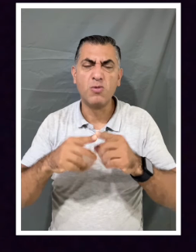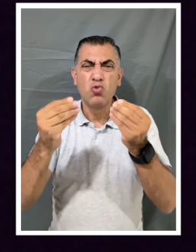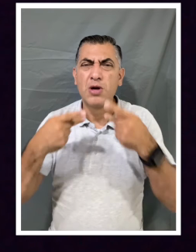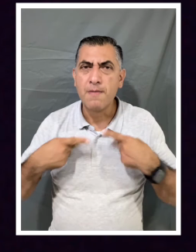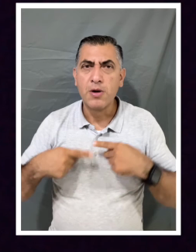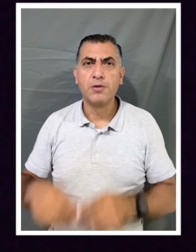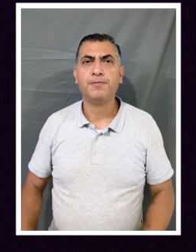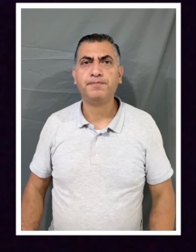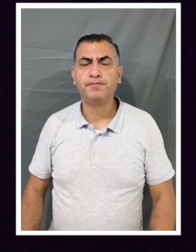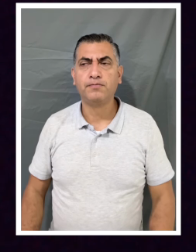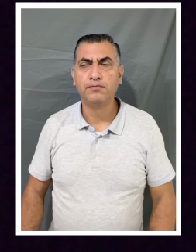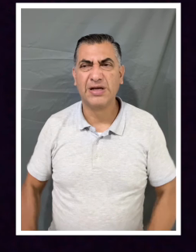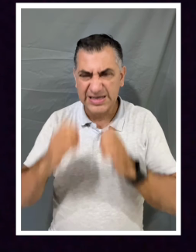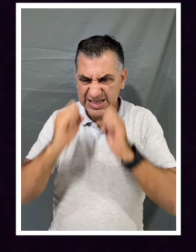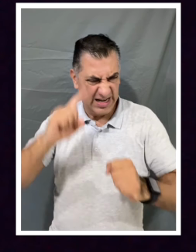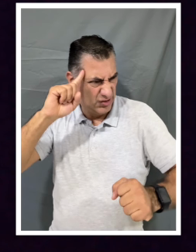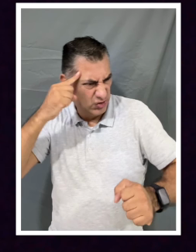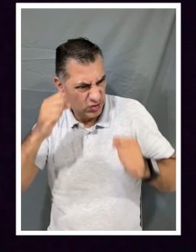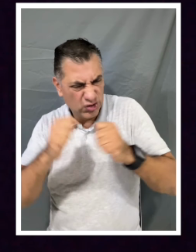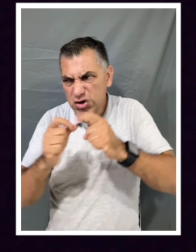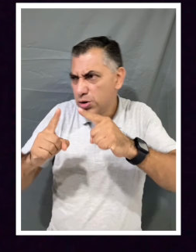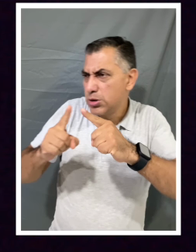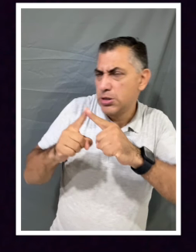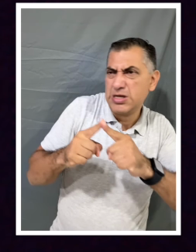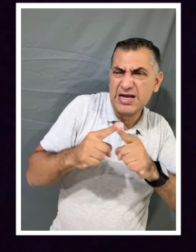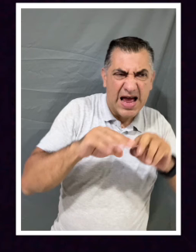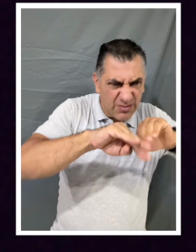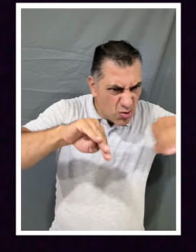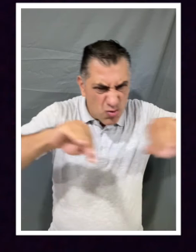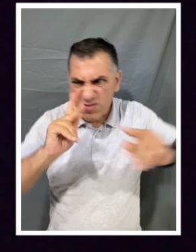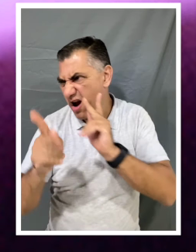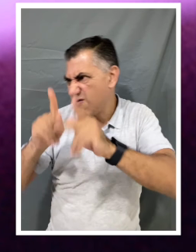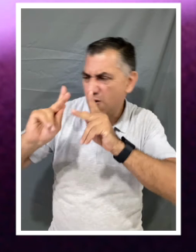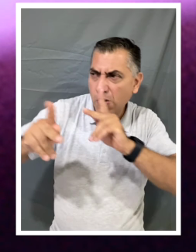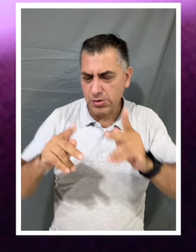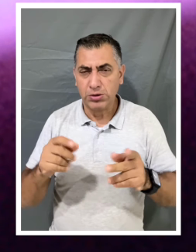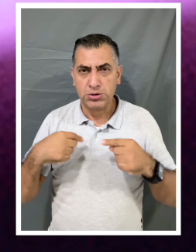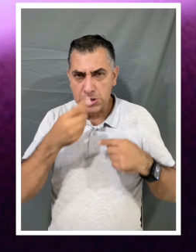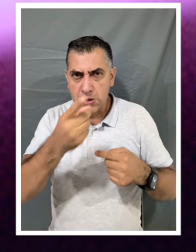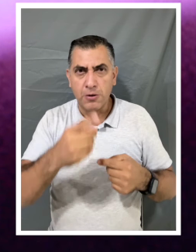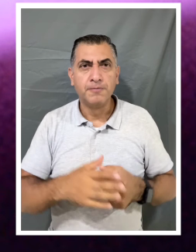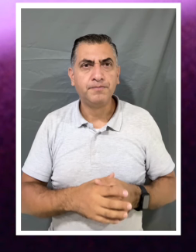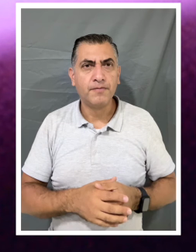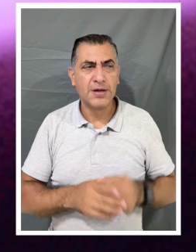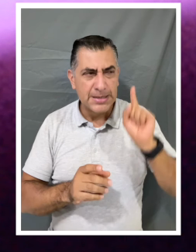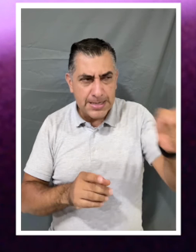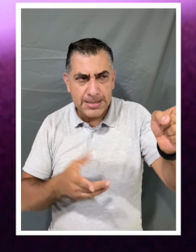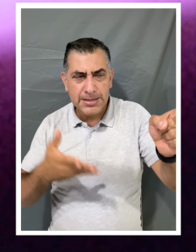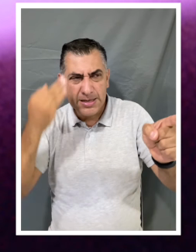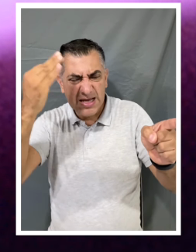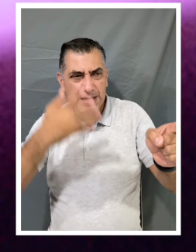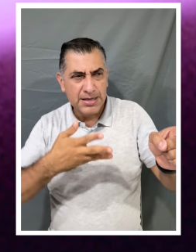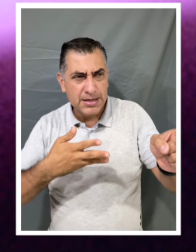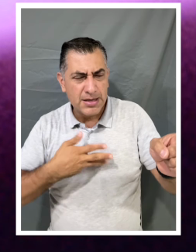muchas personas que están enojados con la iglesia y generan División y murmuración yo te puedo apostar Así que tienen tiempo